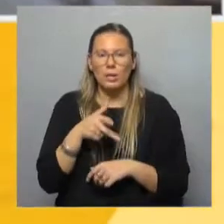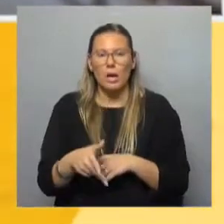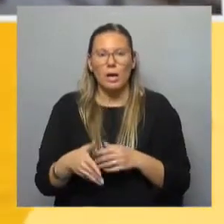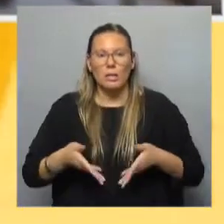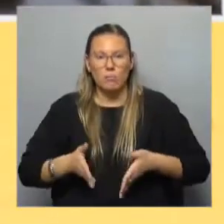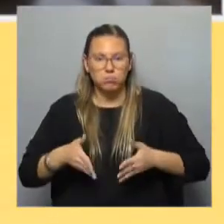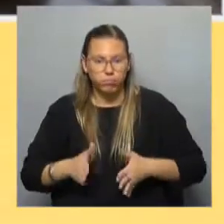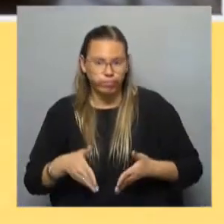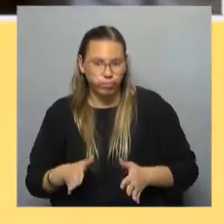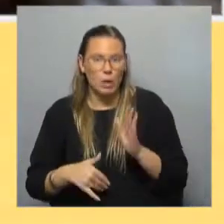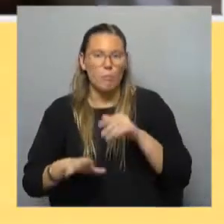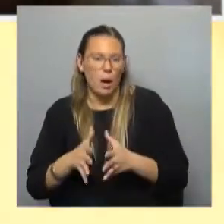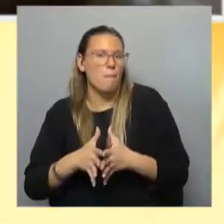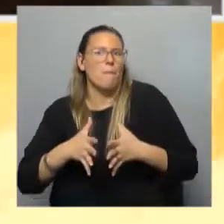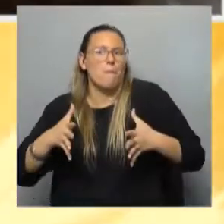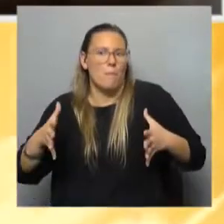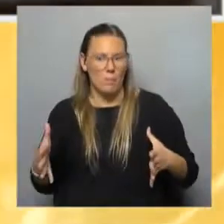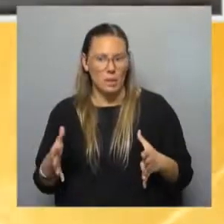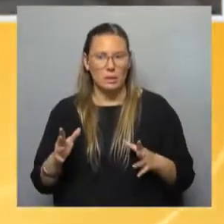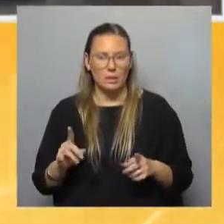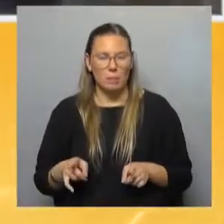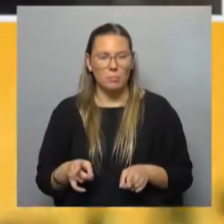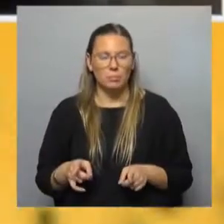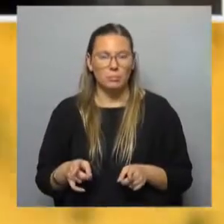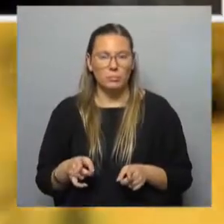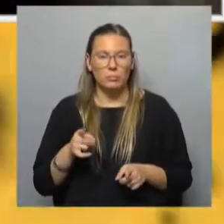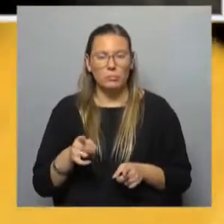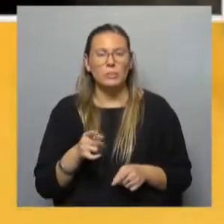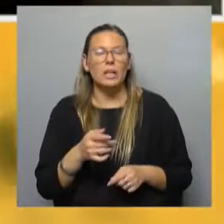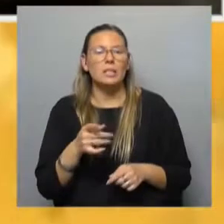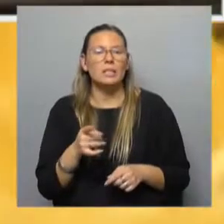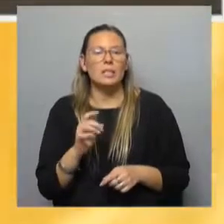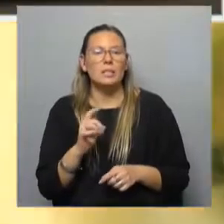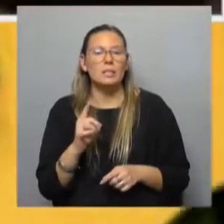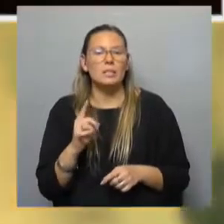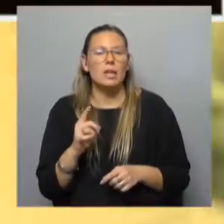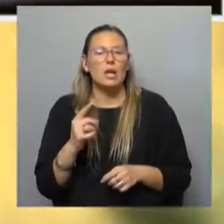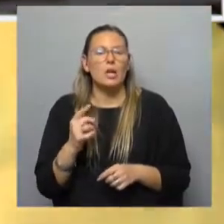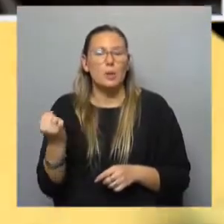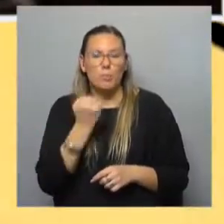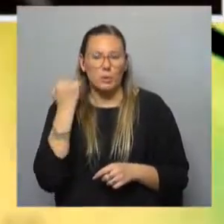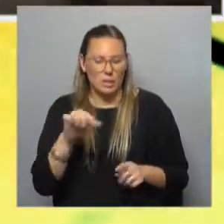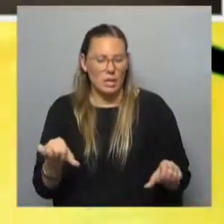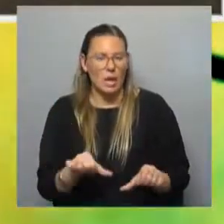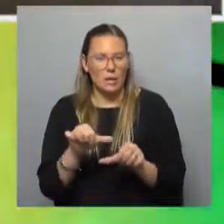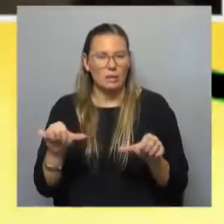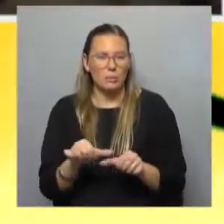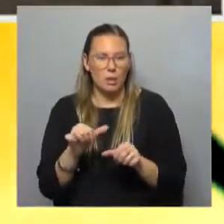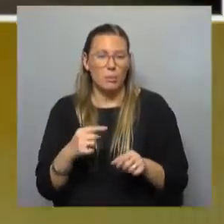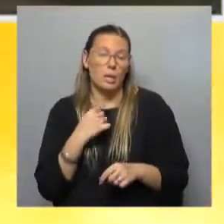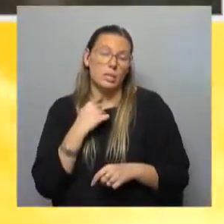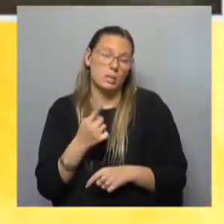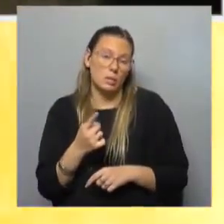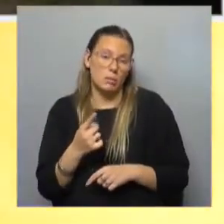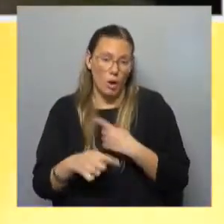de cría, crecer, claro. Exactamente. Y bueno, nos decía que ese es el secreto justamente de esta actividad para que sea sustentable